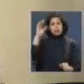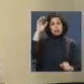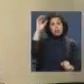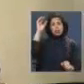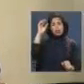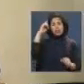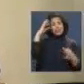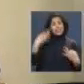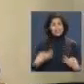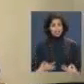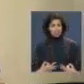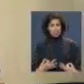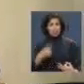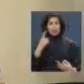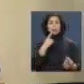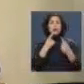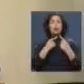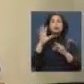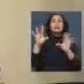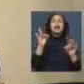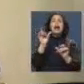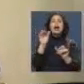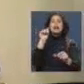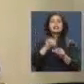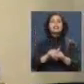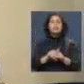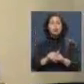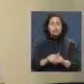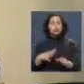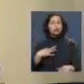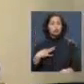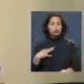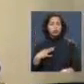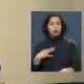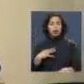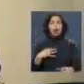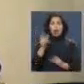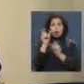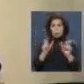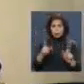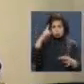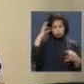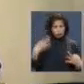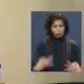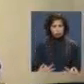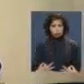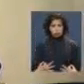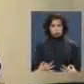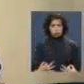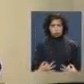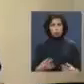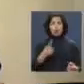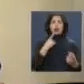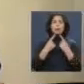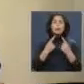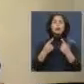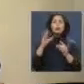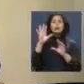para levantar el dedo en una asamblea y opinar. Ese día la gente decide. Los plebiscitos los hace el